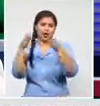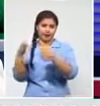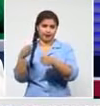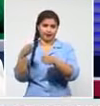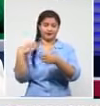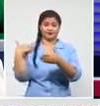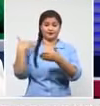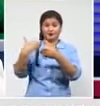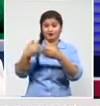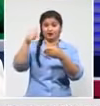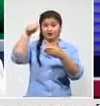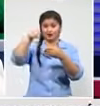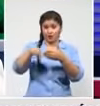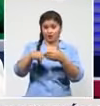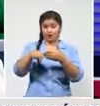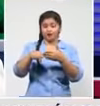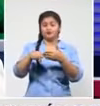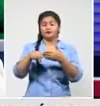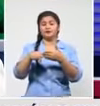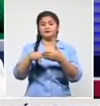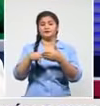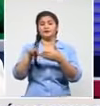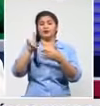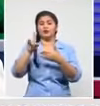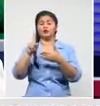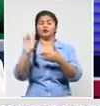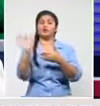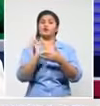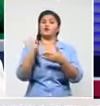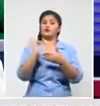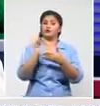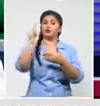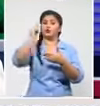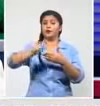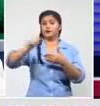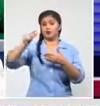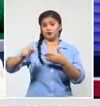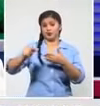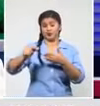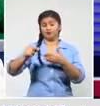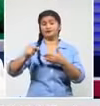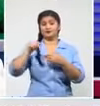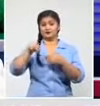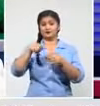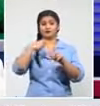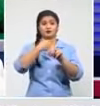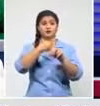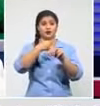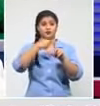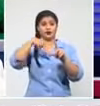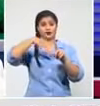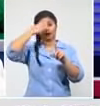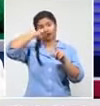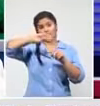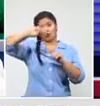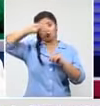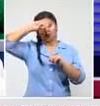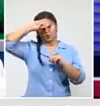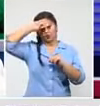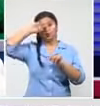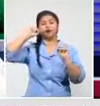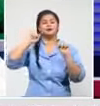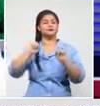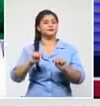que decir que el 91% de los casos diagnosticados en Cuba se han infectado en nuestro